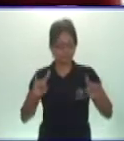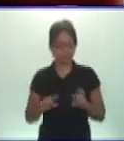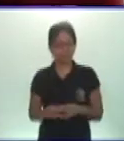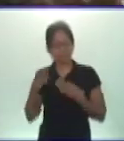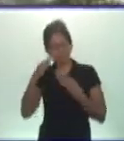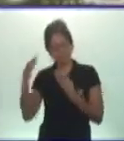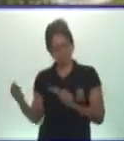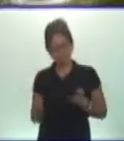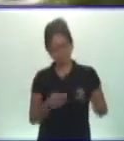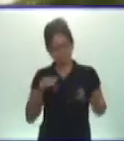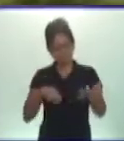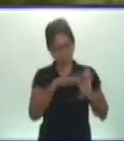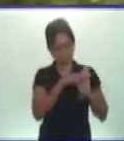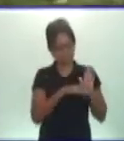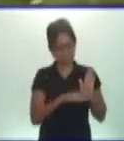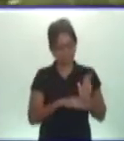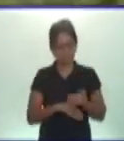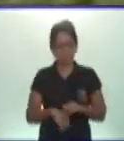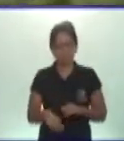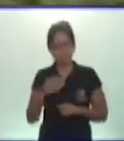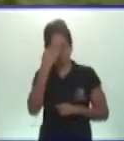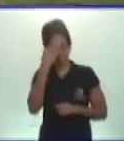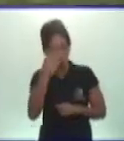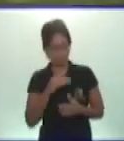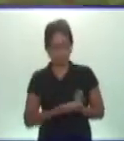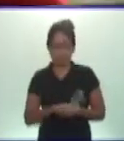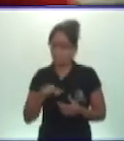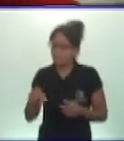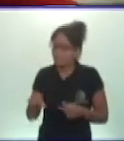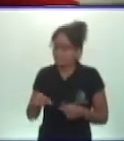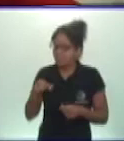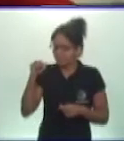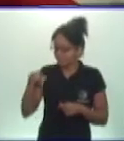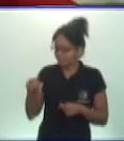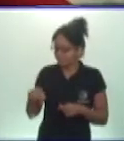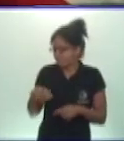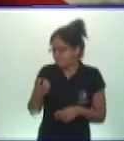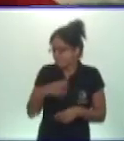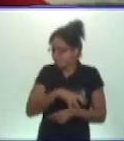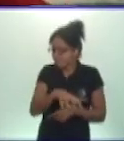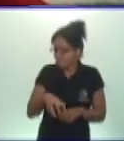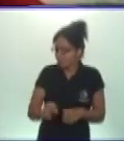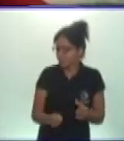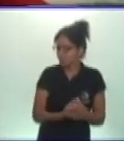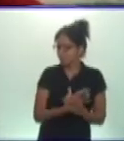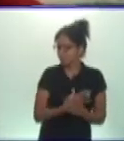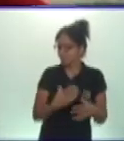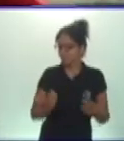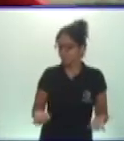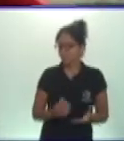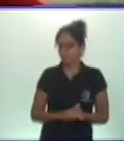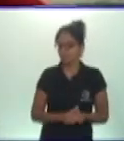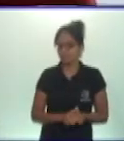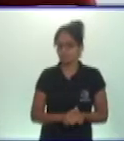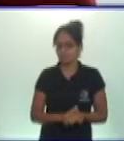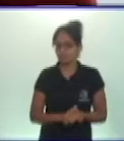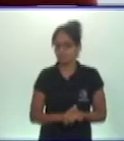por la invitación. ¿Dónde se asentó la vía en sus inicios? La Habana presuntamente tuvo